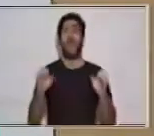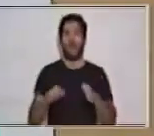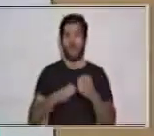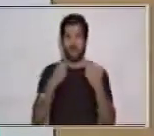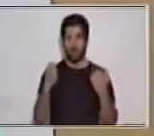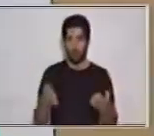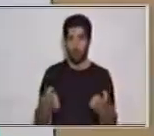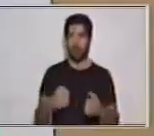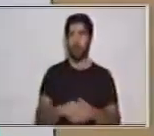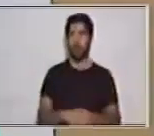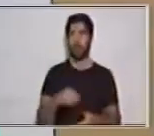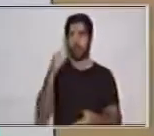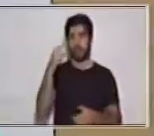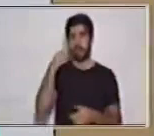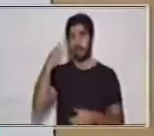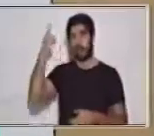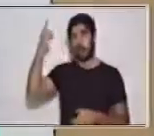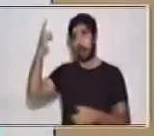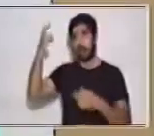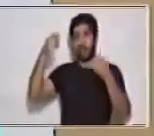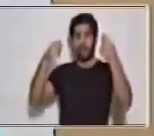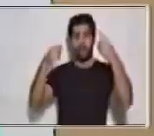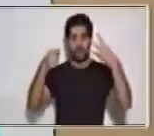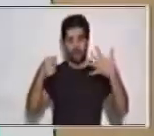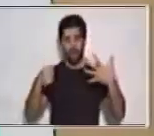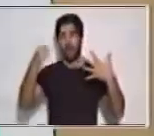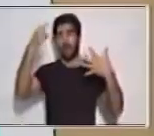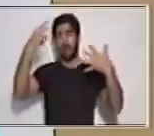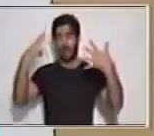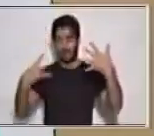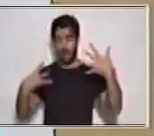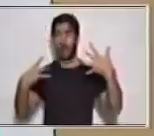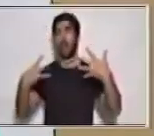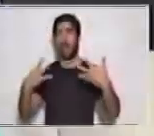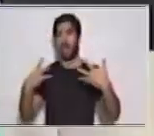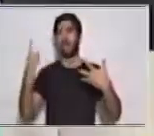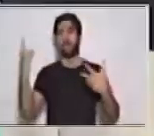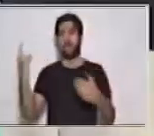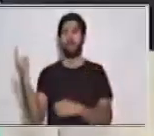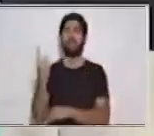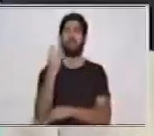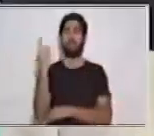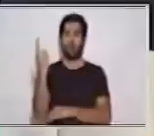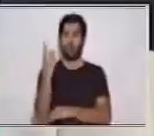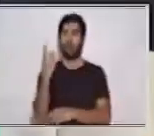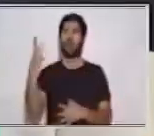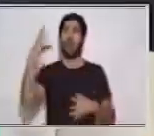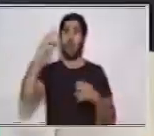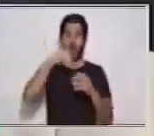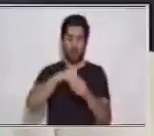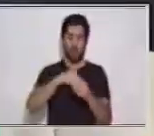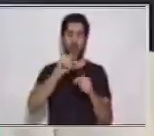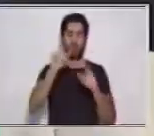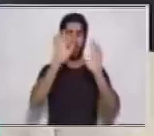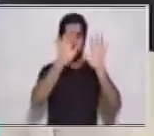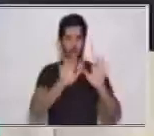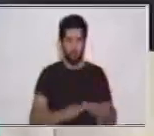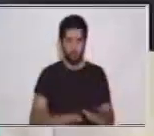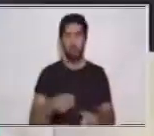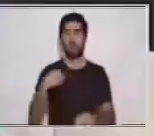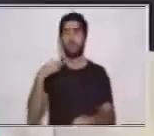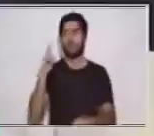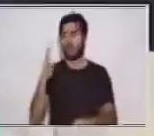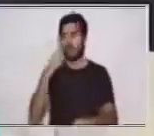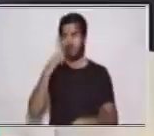Entonces, estos conectores son indispensables dentro de un escrito. Siempre los vamos a encontrar. Yo